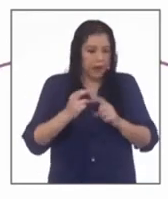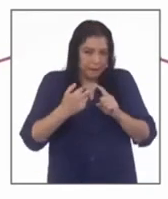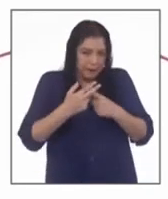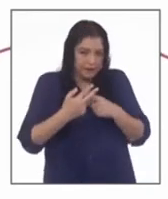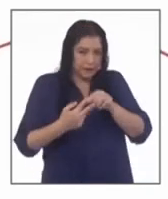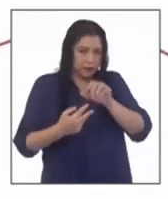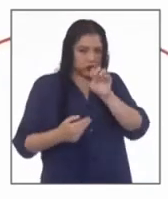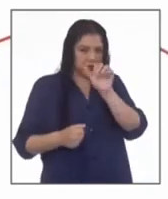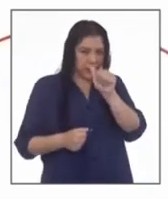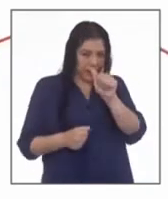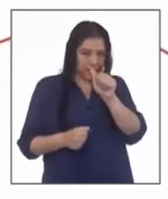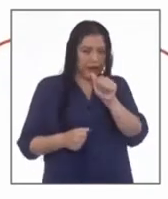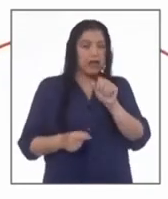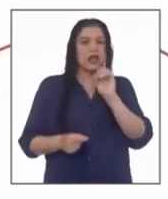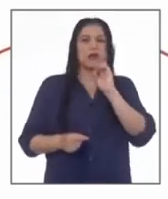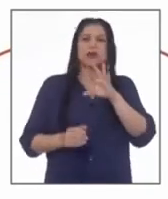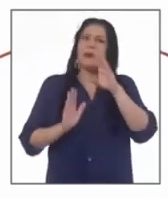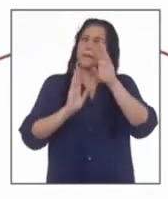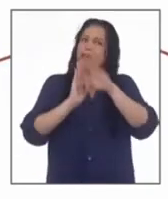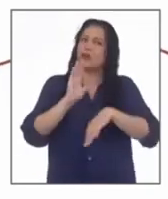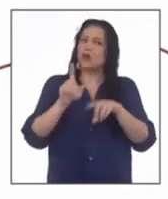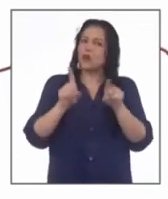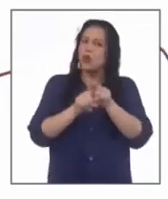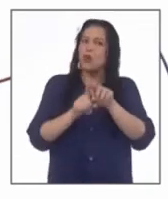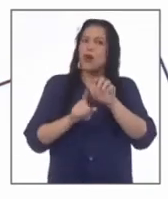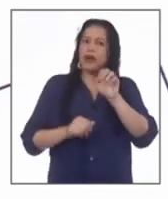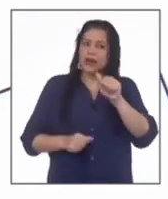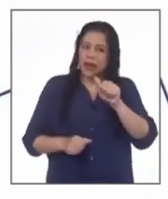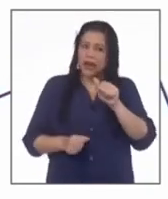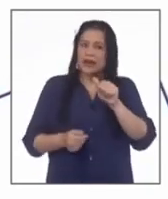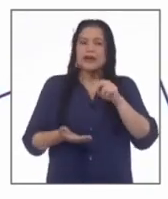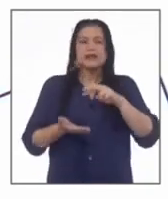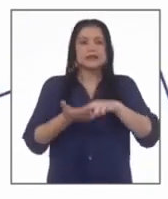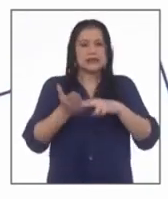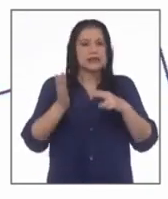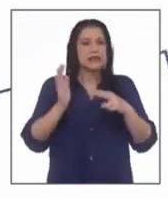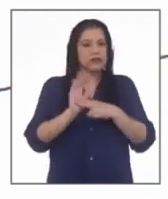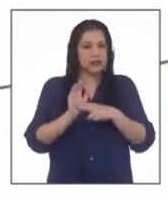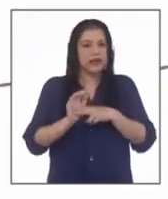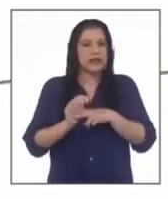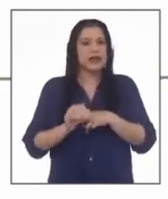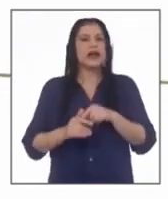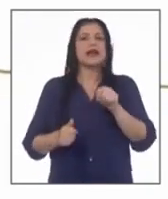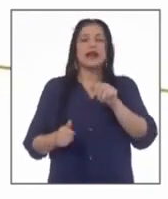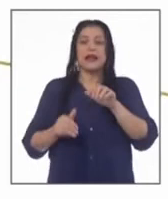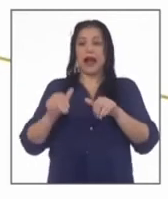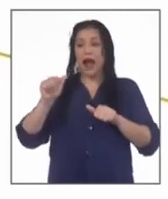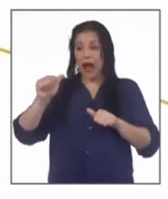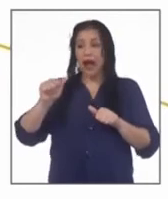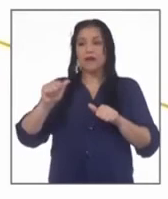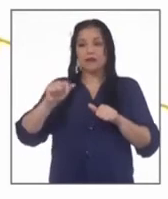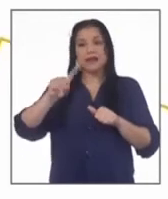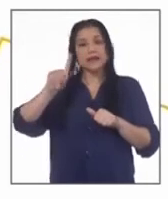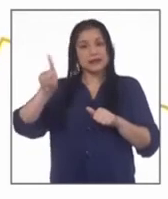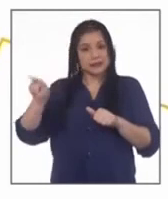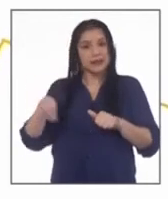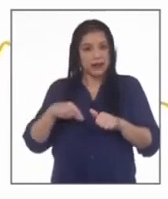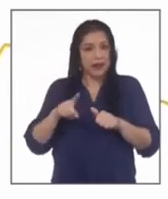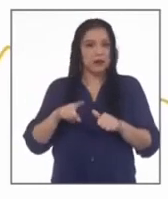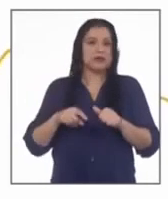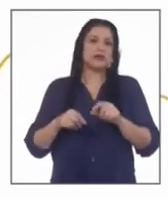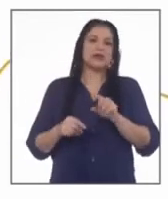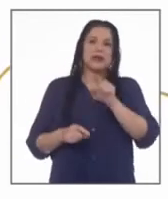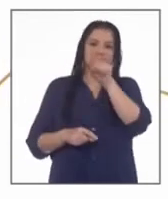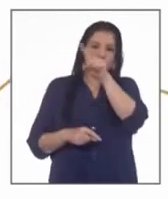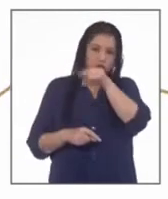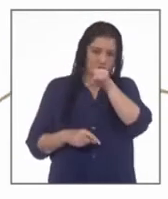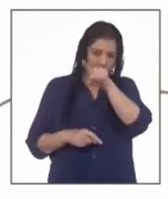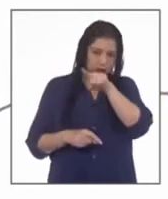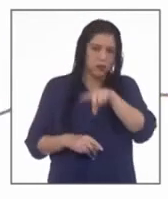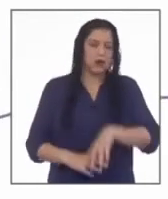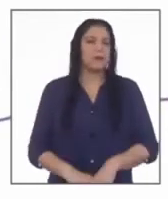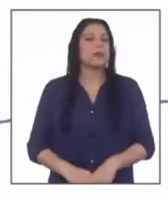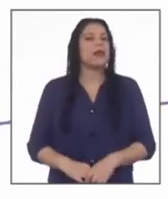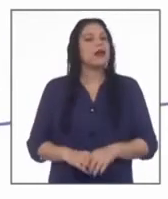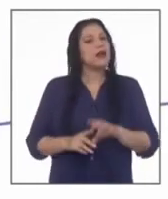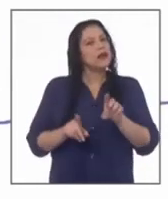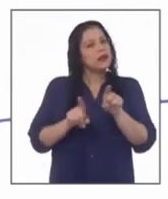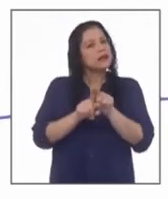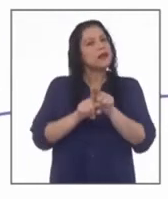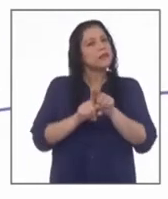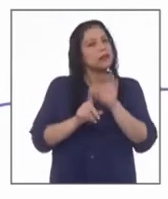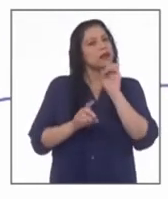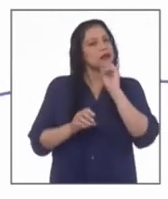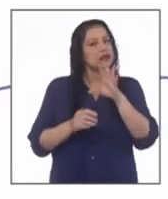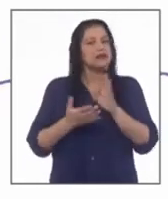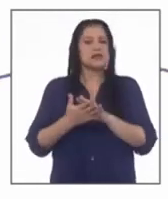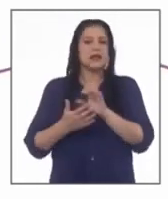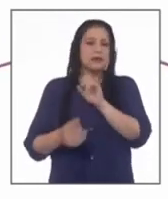punto A, y como nos dice menor o igual que A, implica que este intervalo es cerrado en A, así que colocamos un círculo. Nos dice también